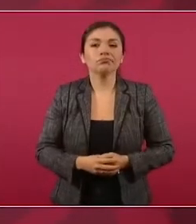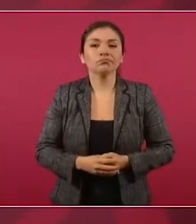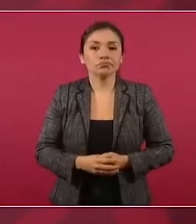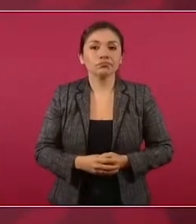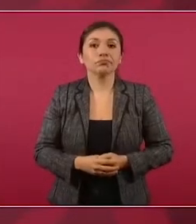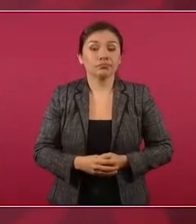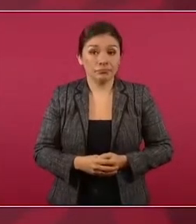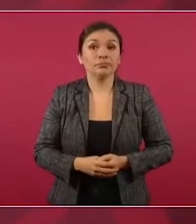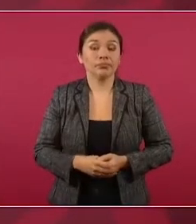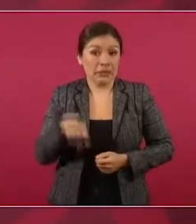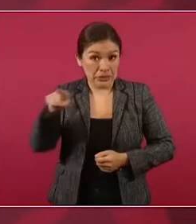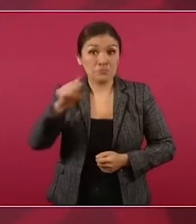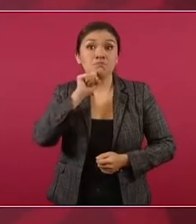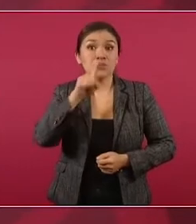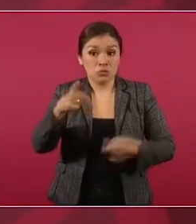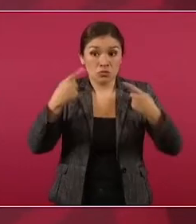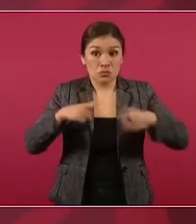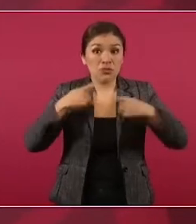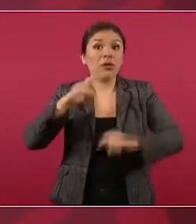ex funcionario,